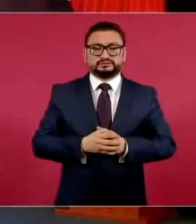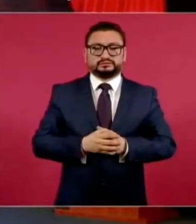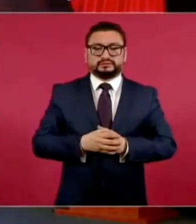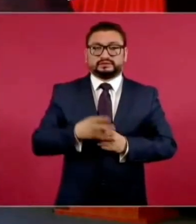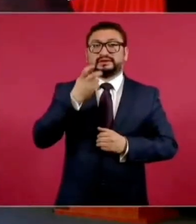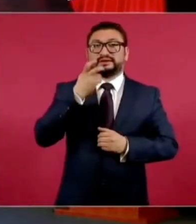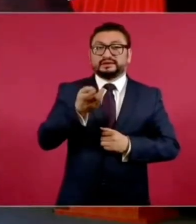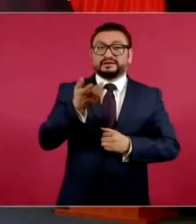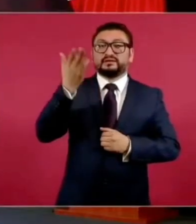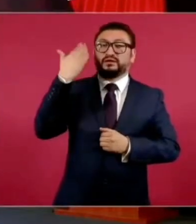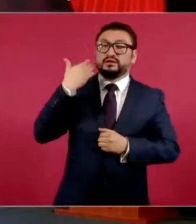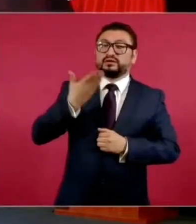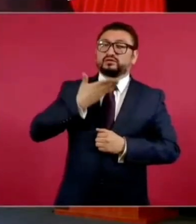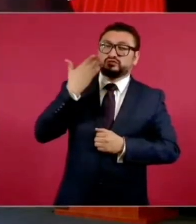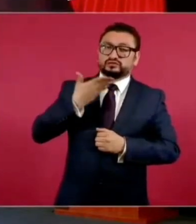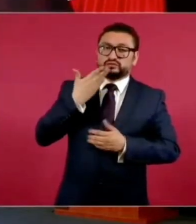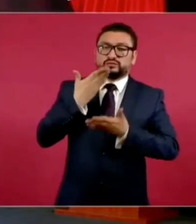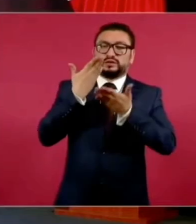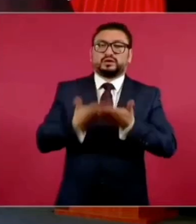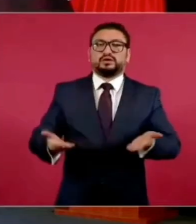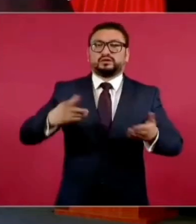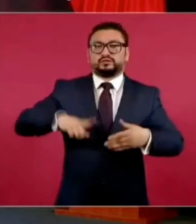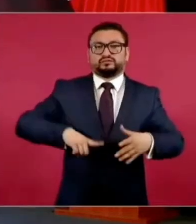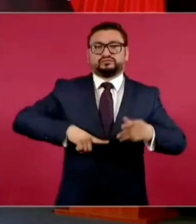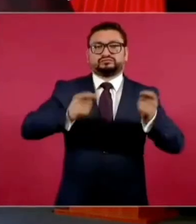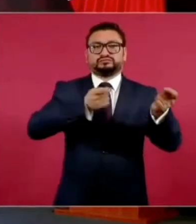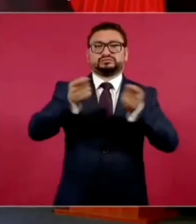Ese es un modelo nuevo, distinto,